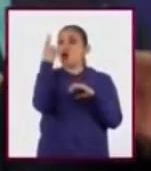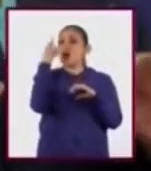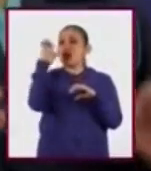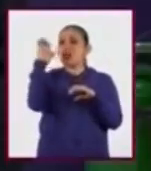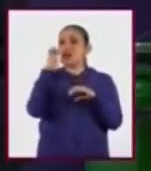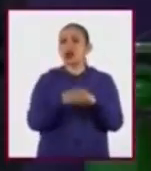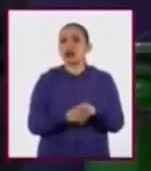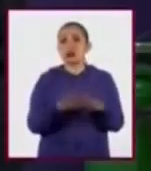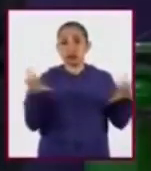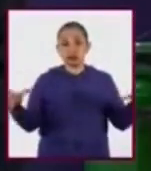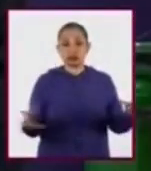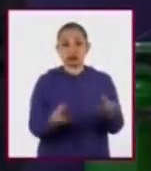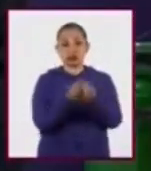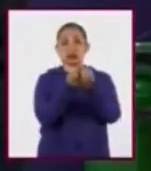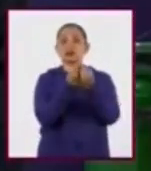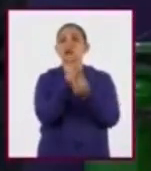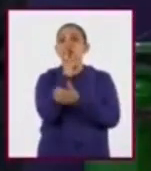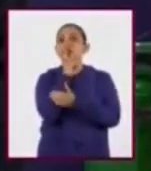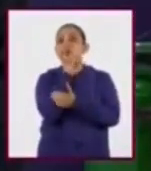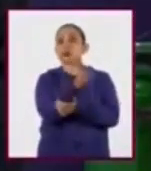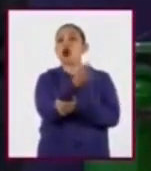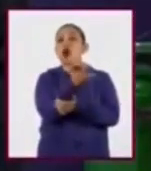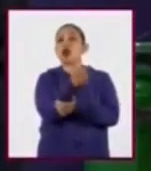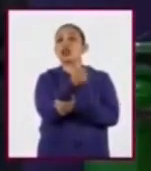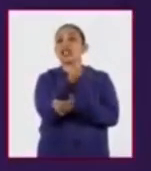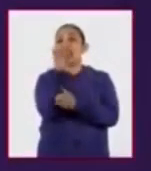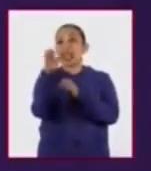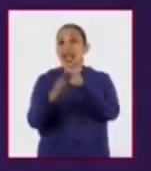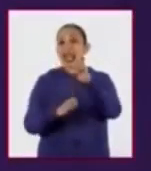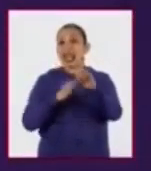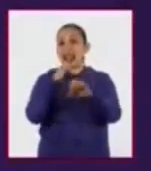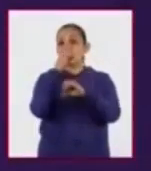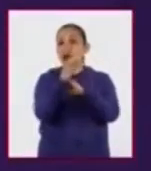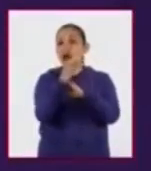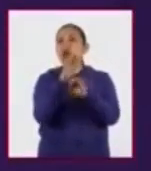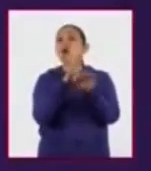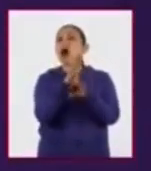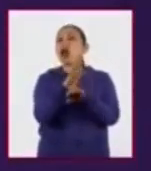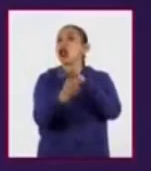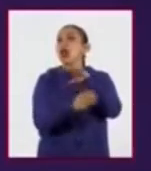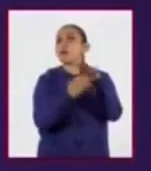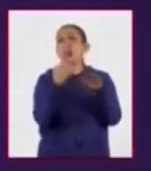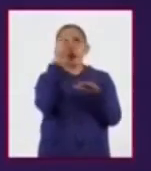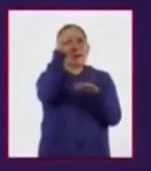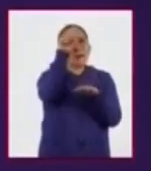electrón. Sumados nos dan 11 electrones. ¿Qué elemento será?